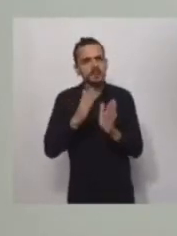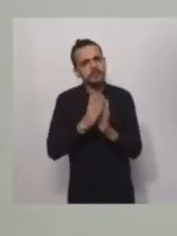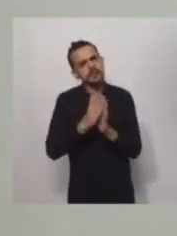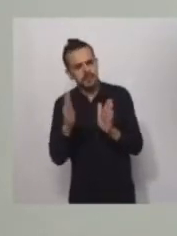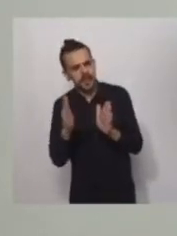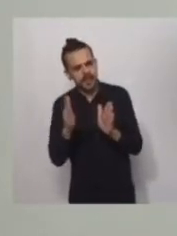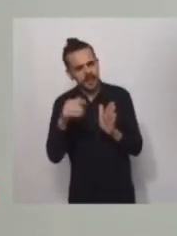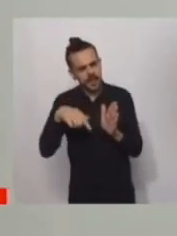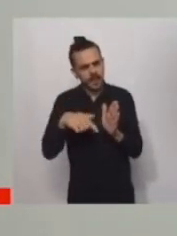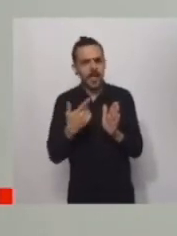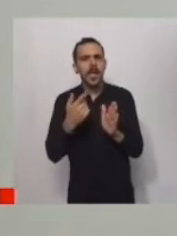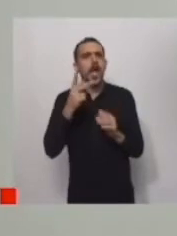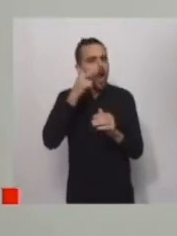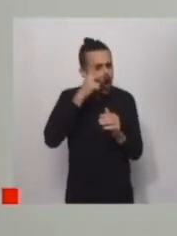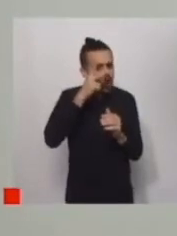pesos